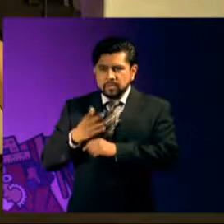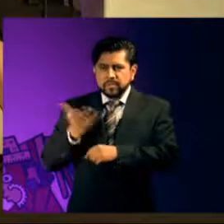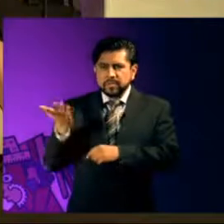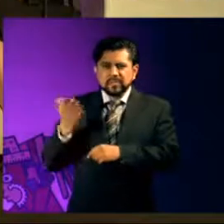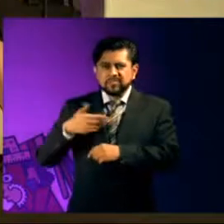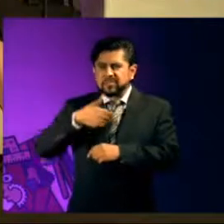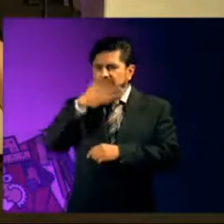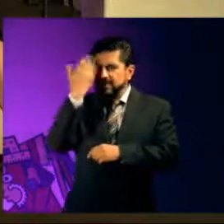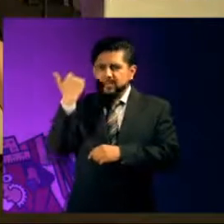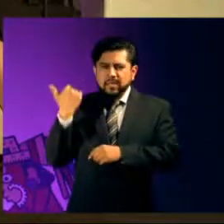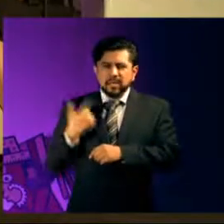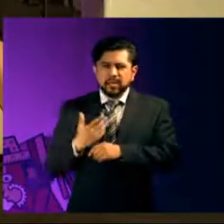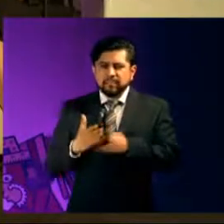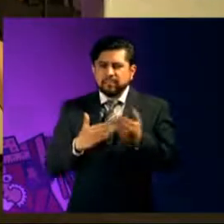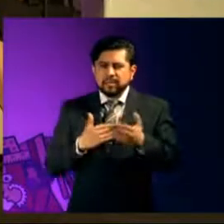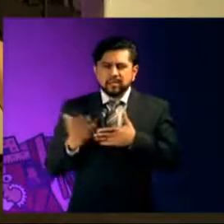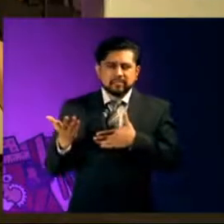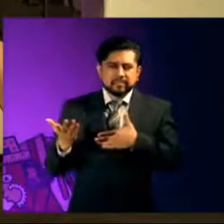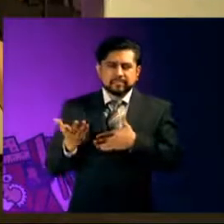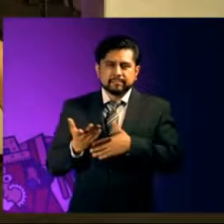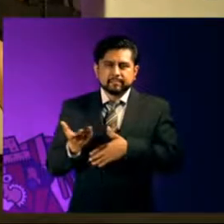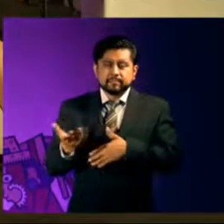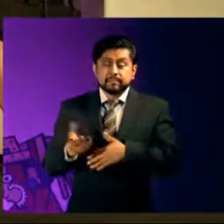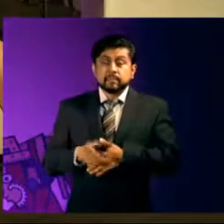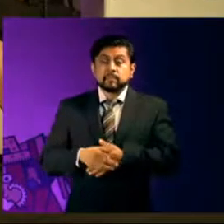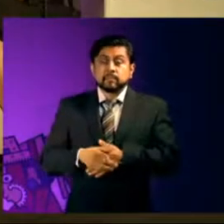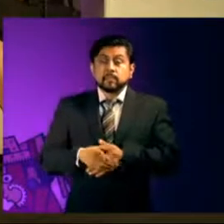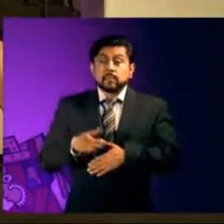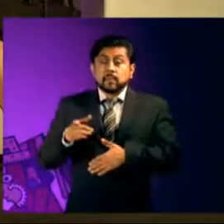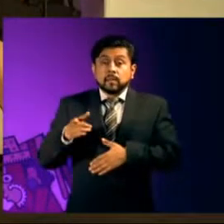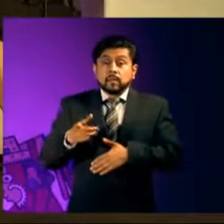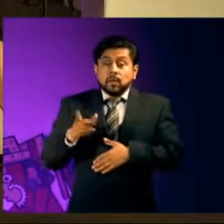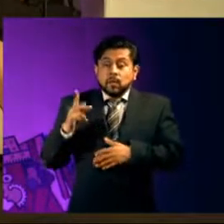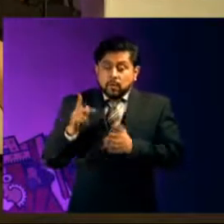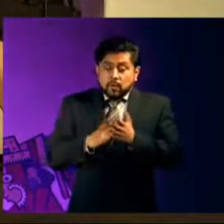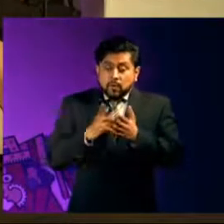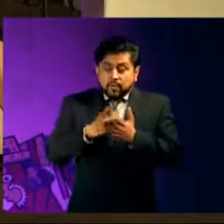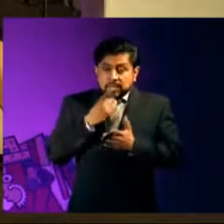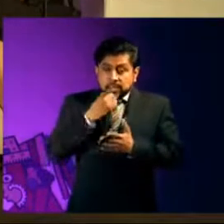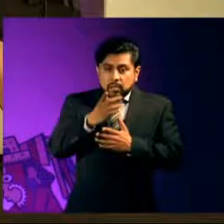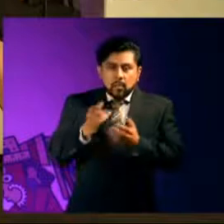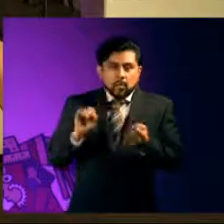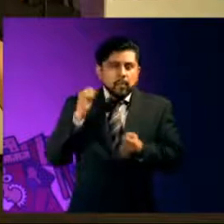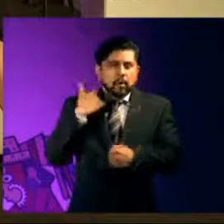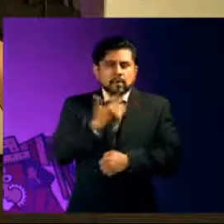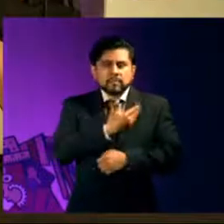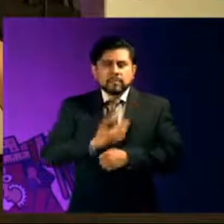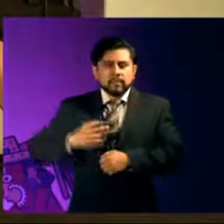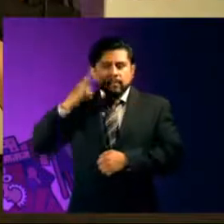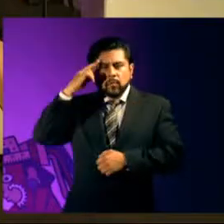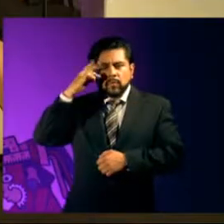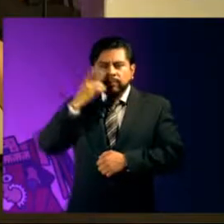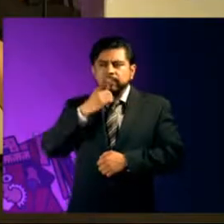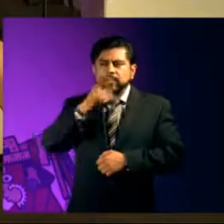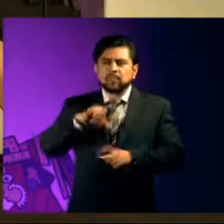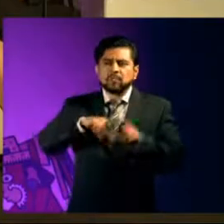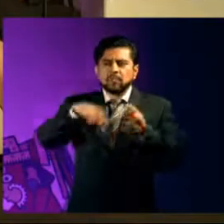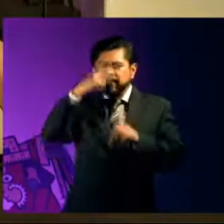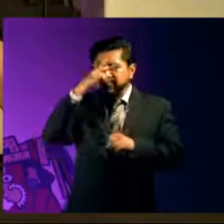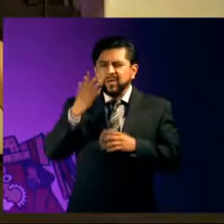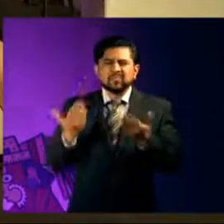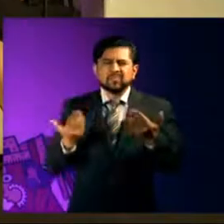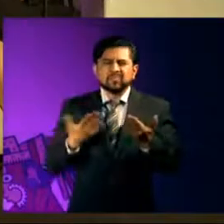la modernidad volvieron a la vieja frase de porfirio díaz de méxico no está preparado para la democracia